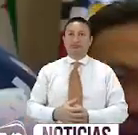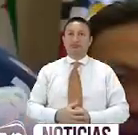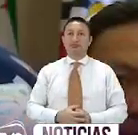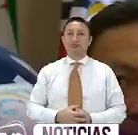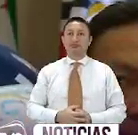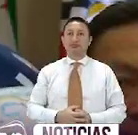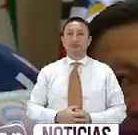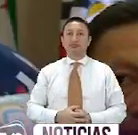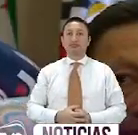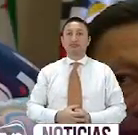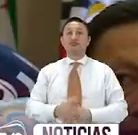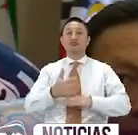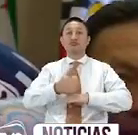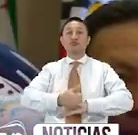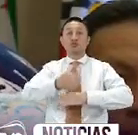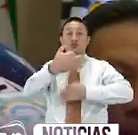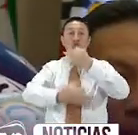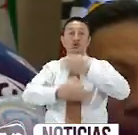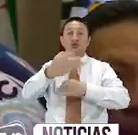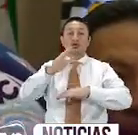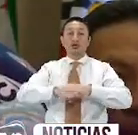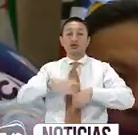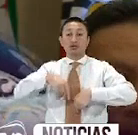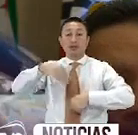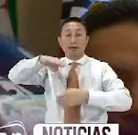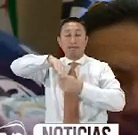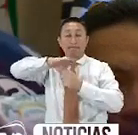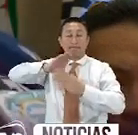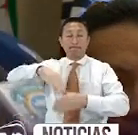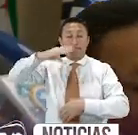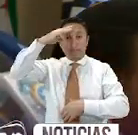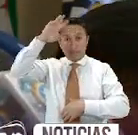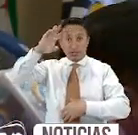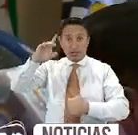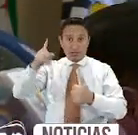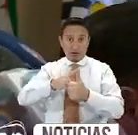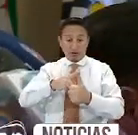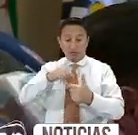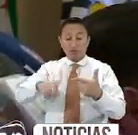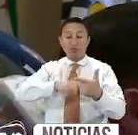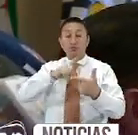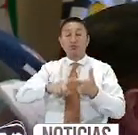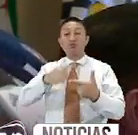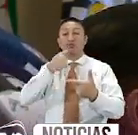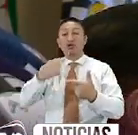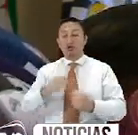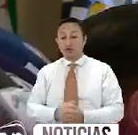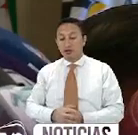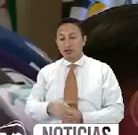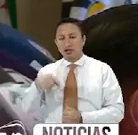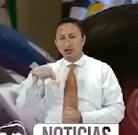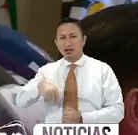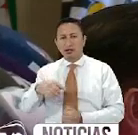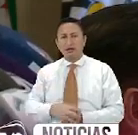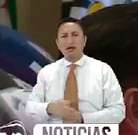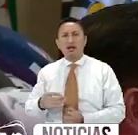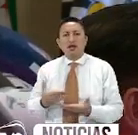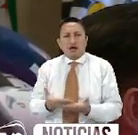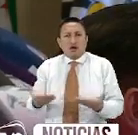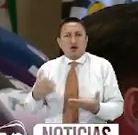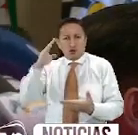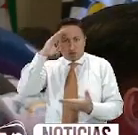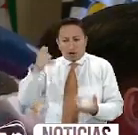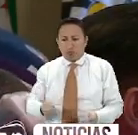juicio inicia por una retaliación por el caso de la Embajada de México y luego argumentaron que por una falta de dotación de implementos